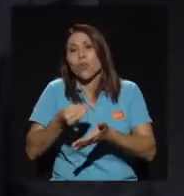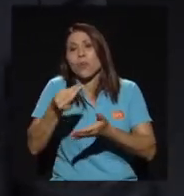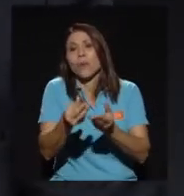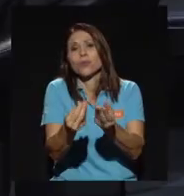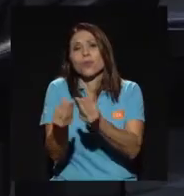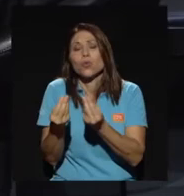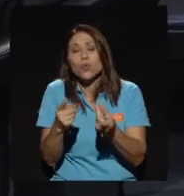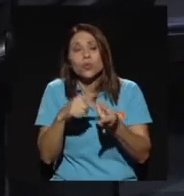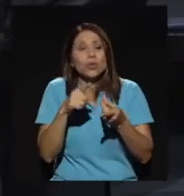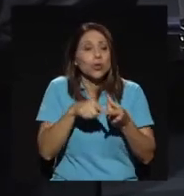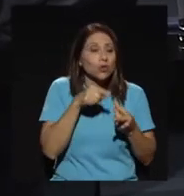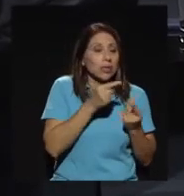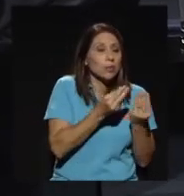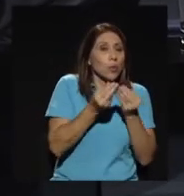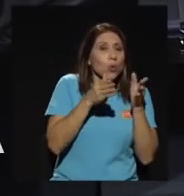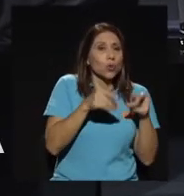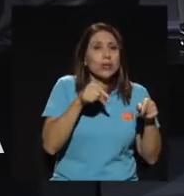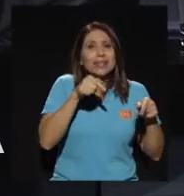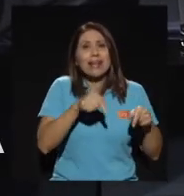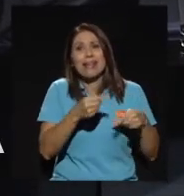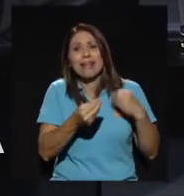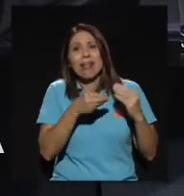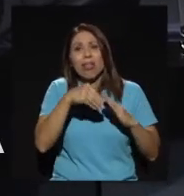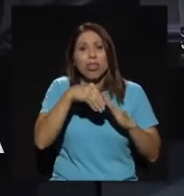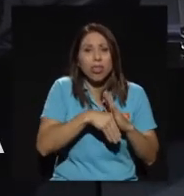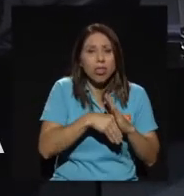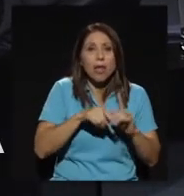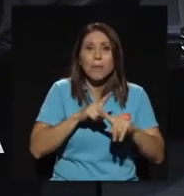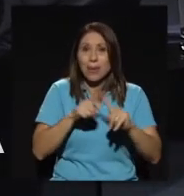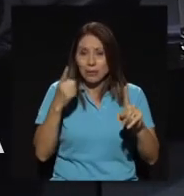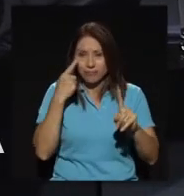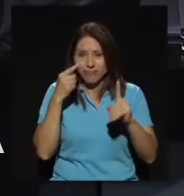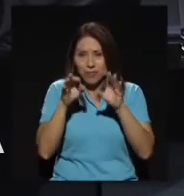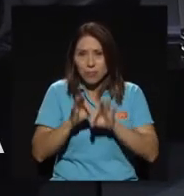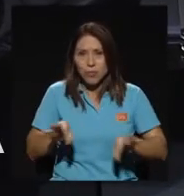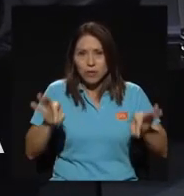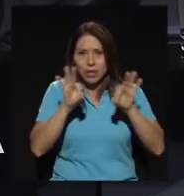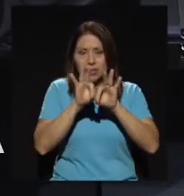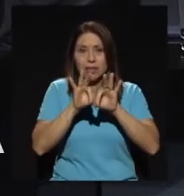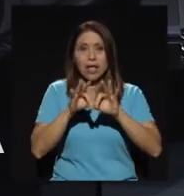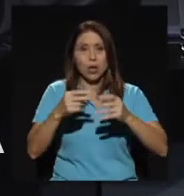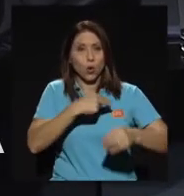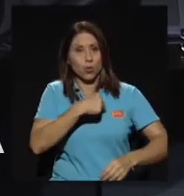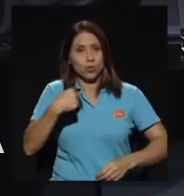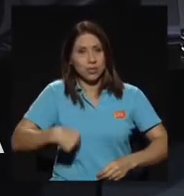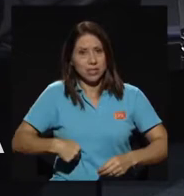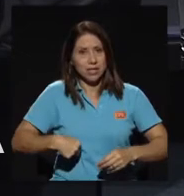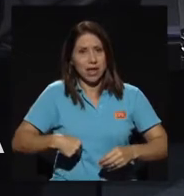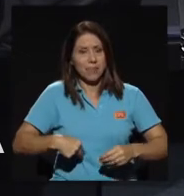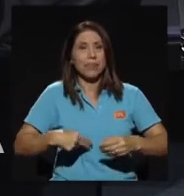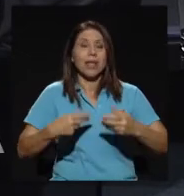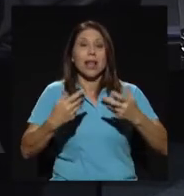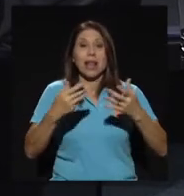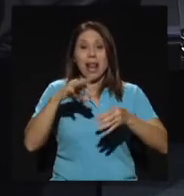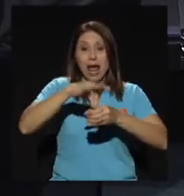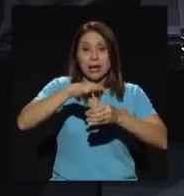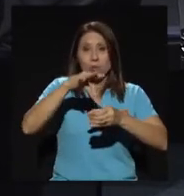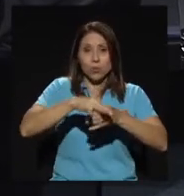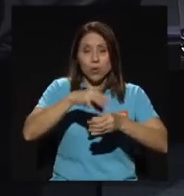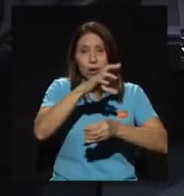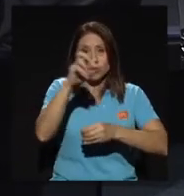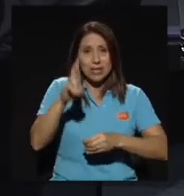importantes por ejemplo con china la industria costarricense o la agricultura importa muchos insumos